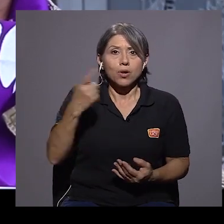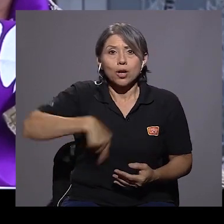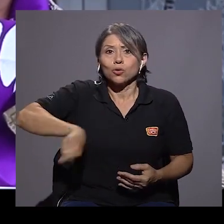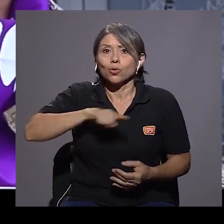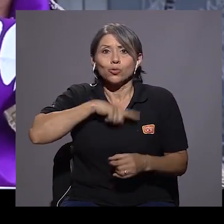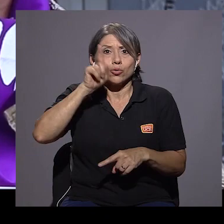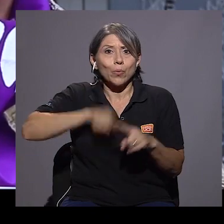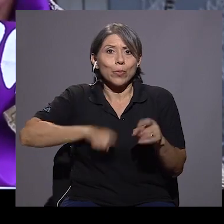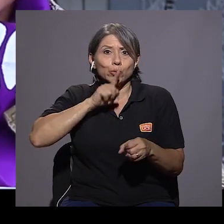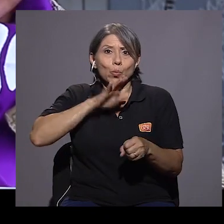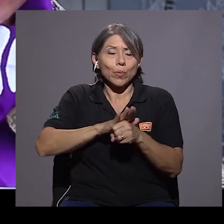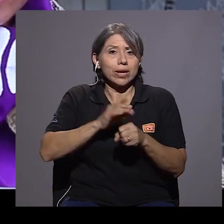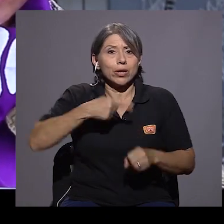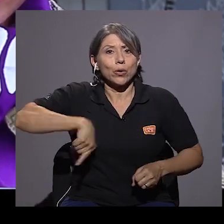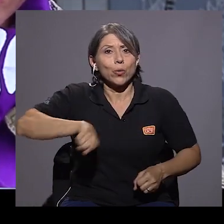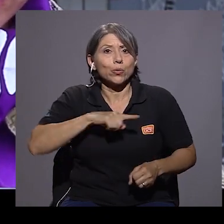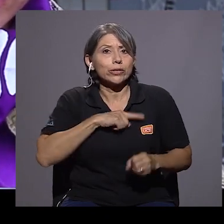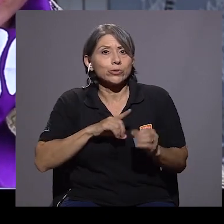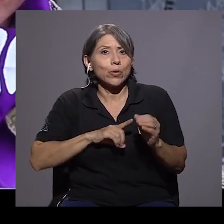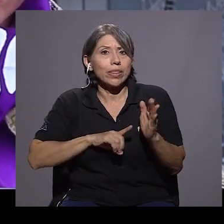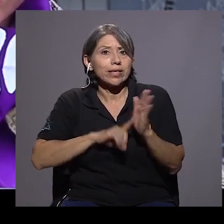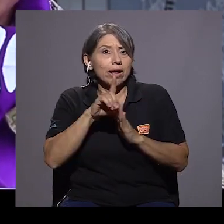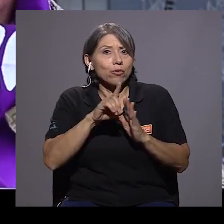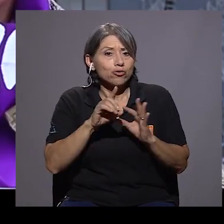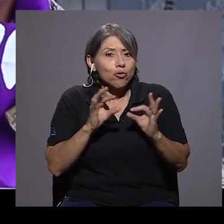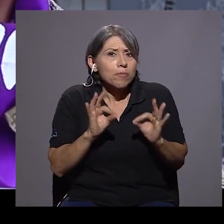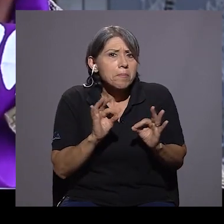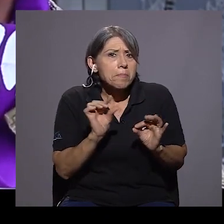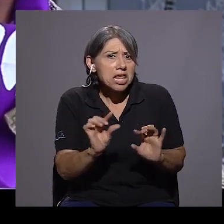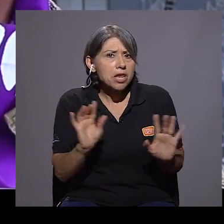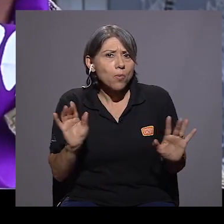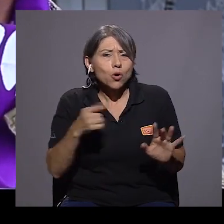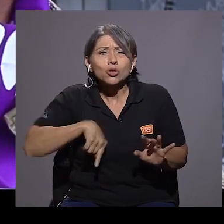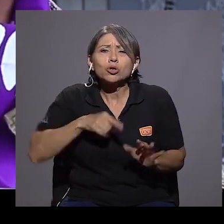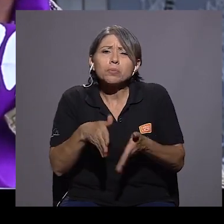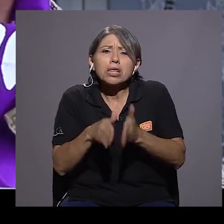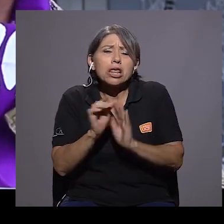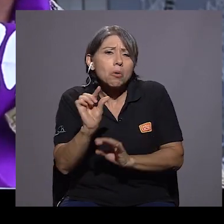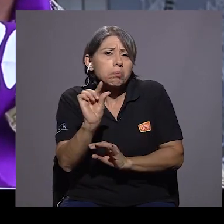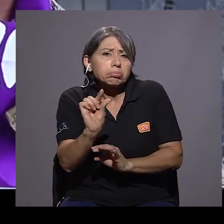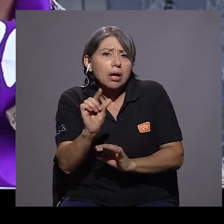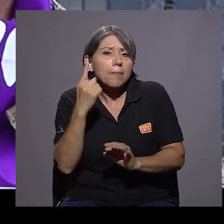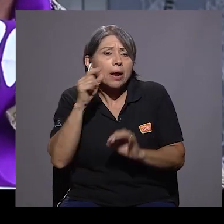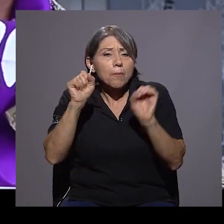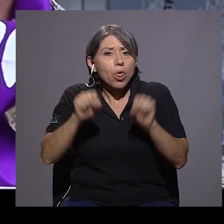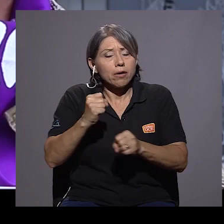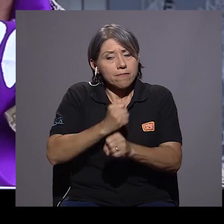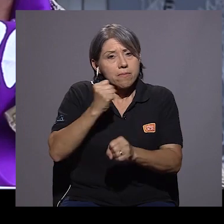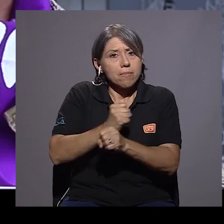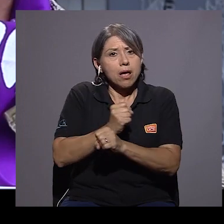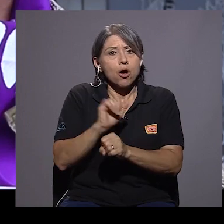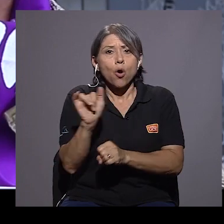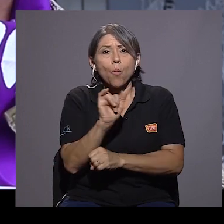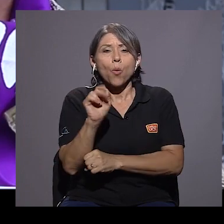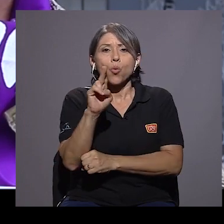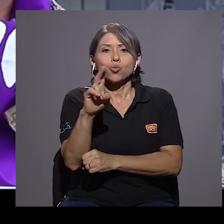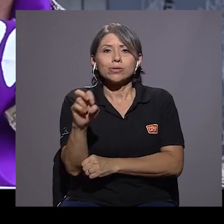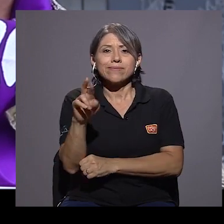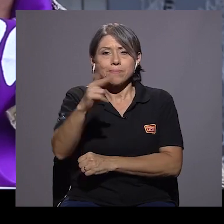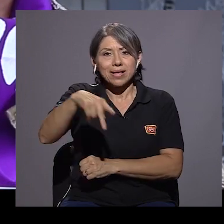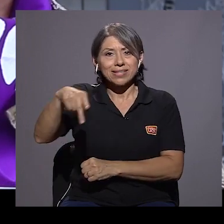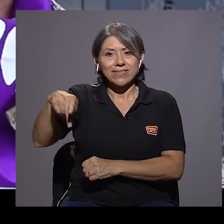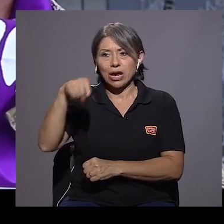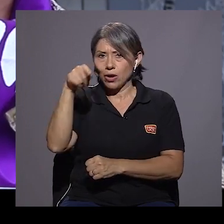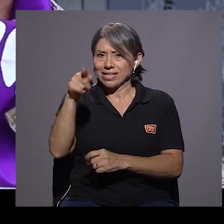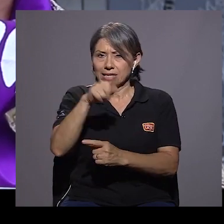desarrollo real, porque ni siquiera podemos cumplir con nuestro desarrollo mínimo. Lo que estamos pidiendo es lo mínimo para poder funcionar como sede regional